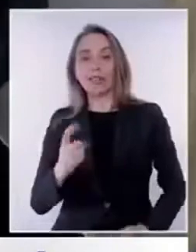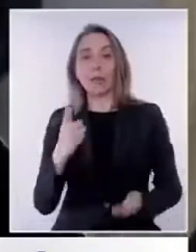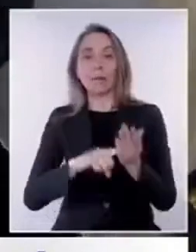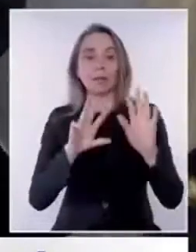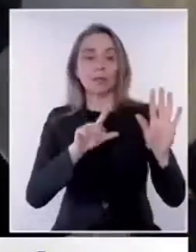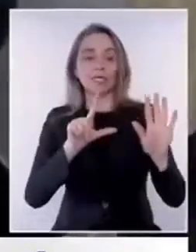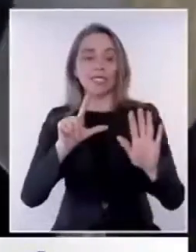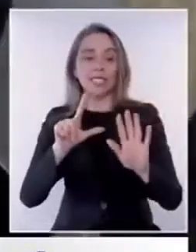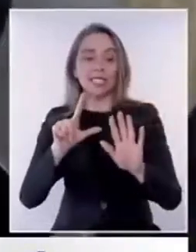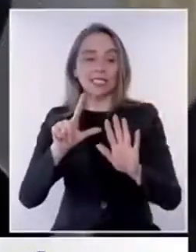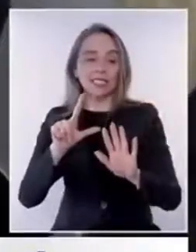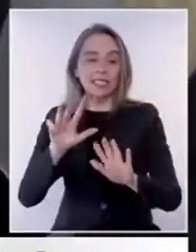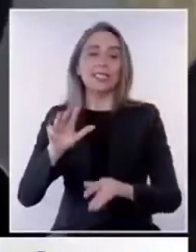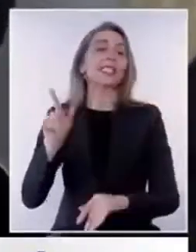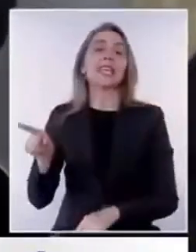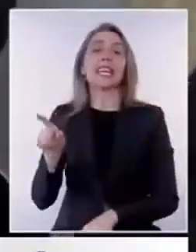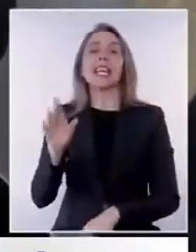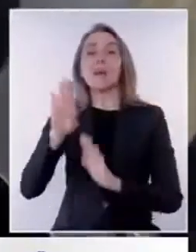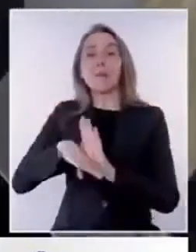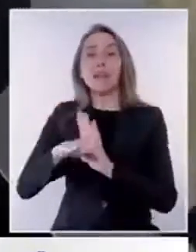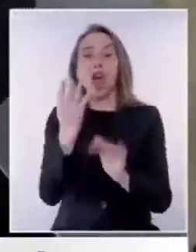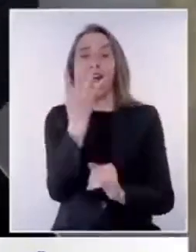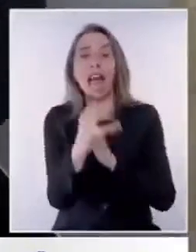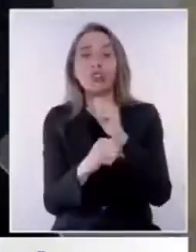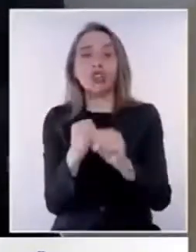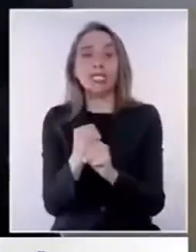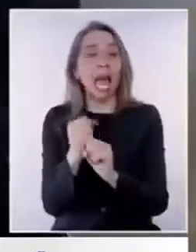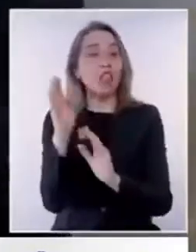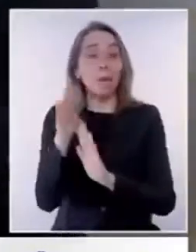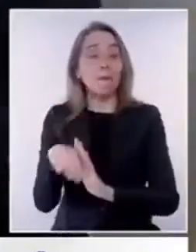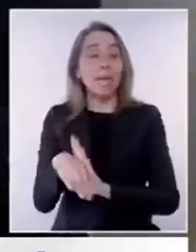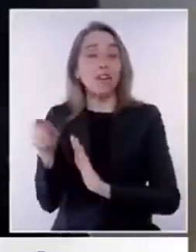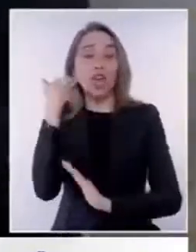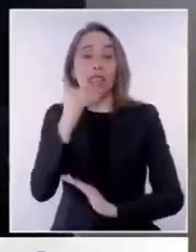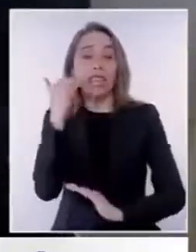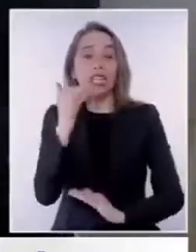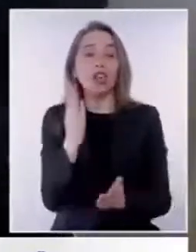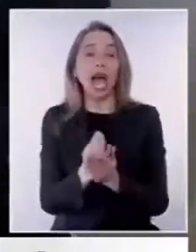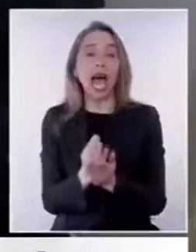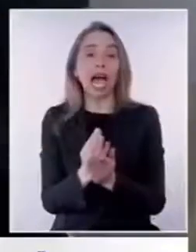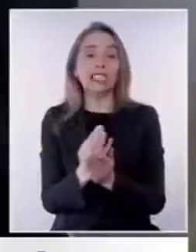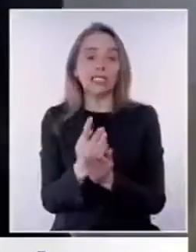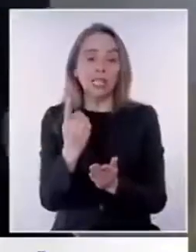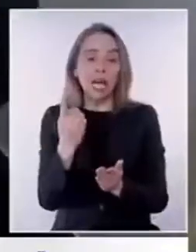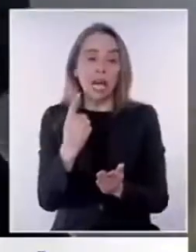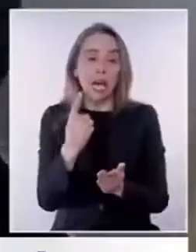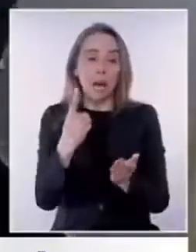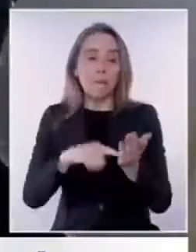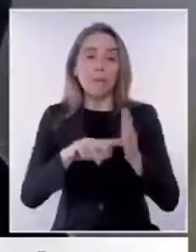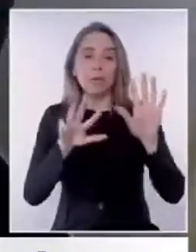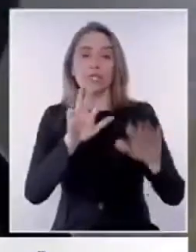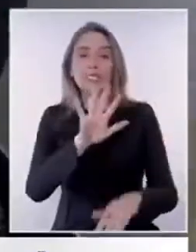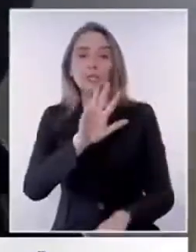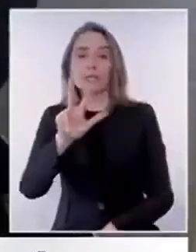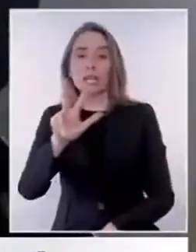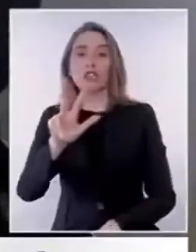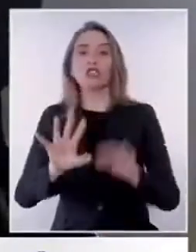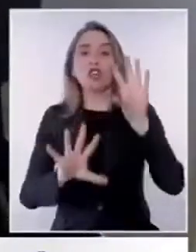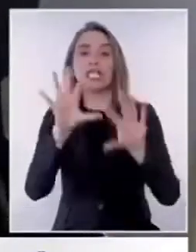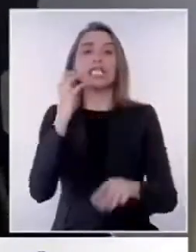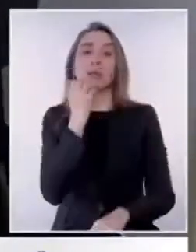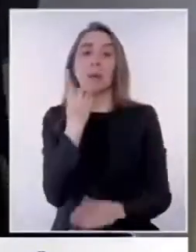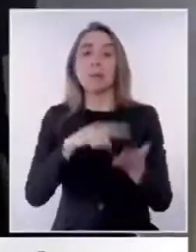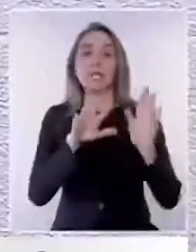menor de edad. 21 de mayo, era menor de edad, tenía 14 años, vivió hasta el año 58, 15 de mayo